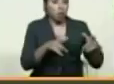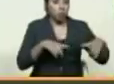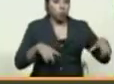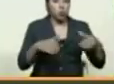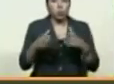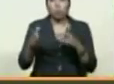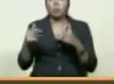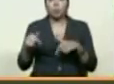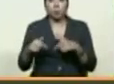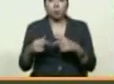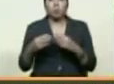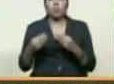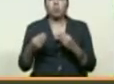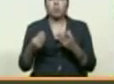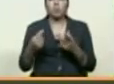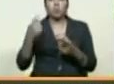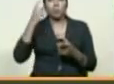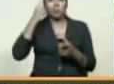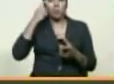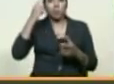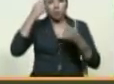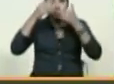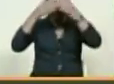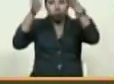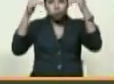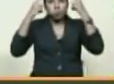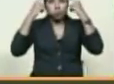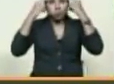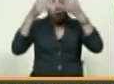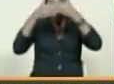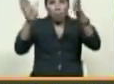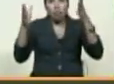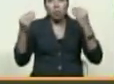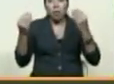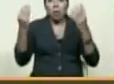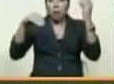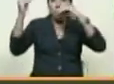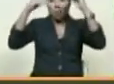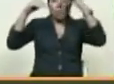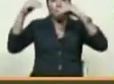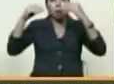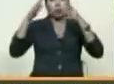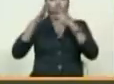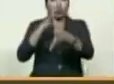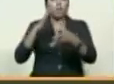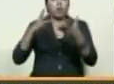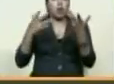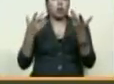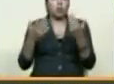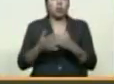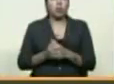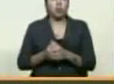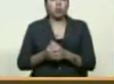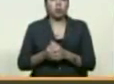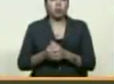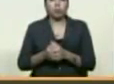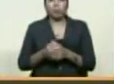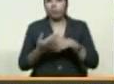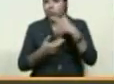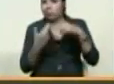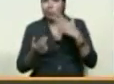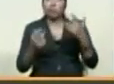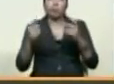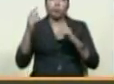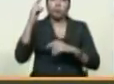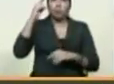pensamiento militar bolivariano y de la doctrina militar bolivariana que hemos asumido con mucha fuerza y